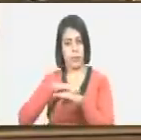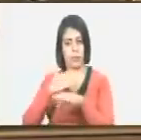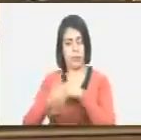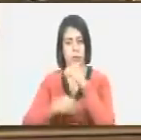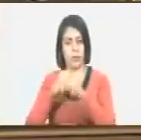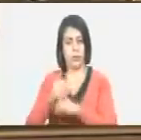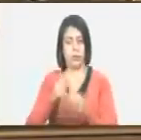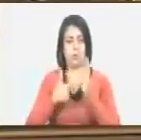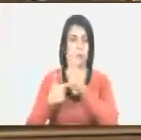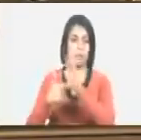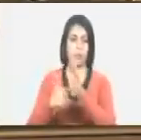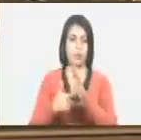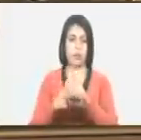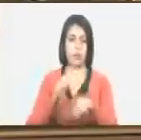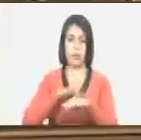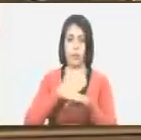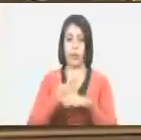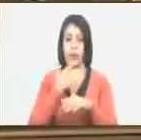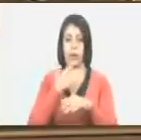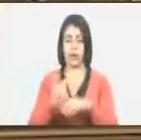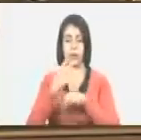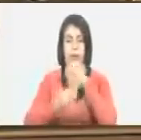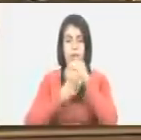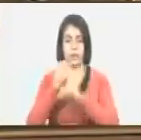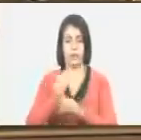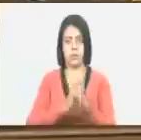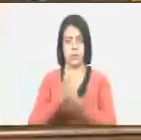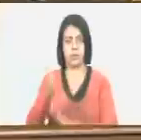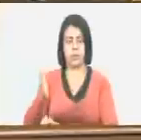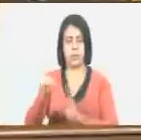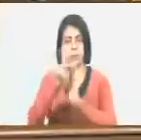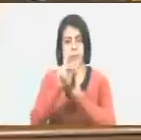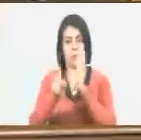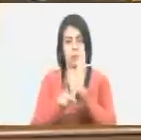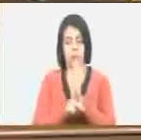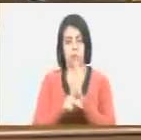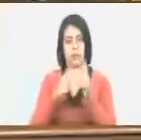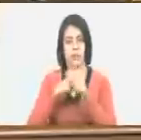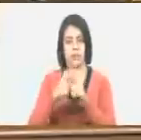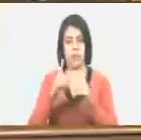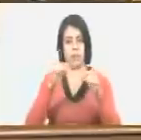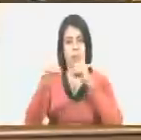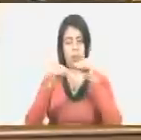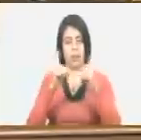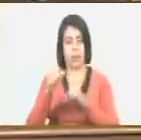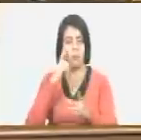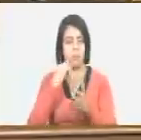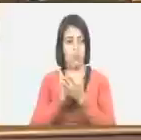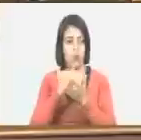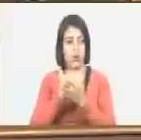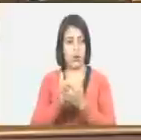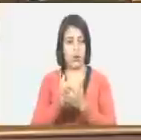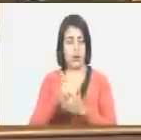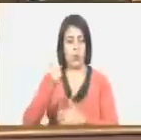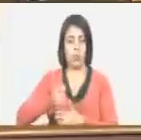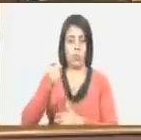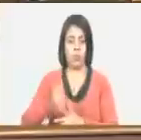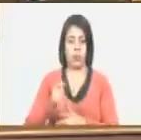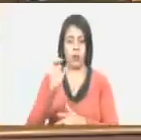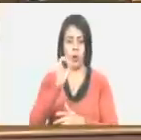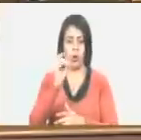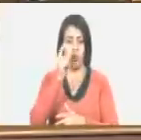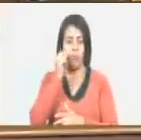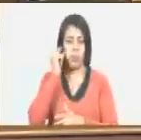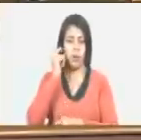para demostrarlos, por lo que se seguirá el principio de la carga dinámica de la prueba. El juez o